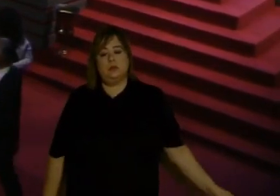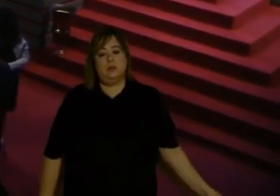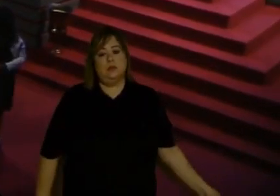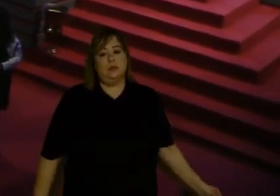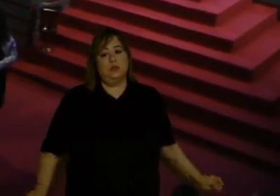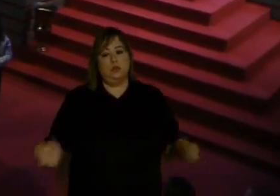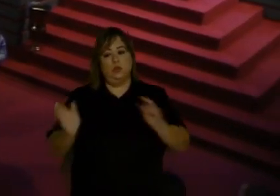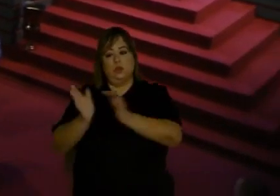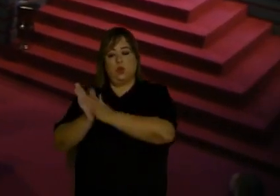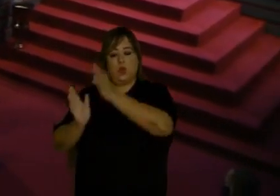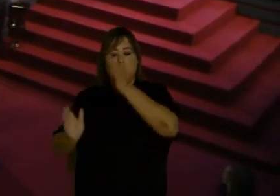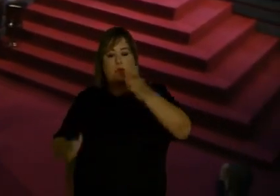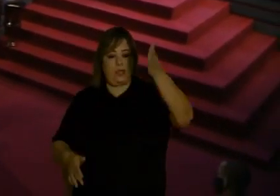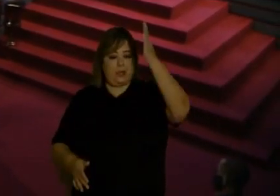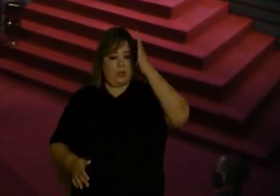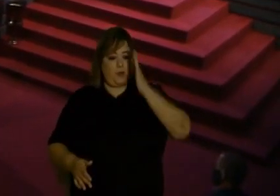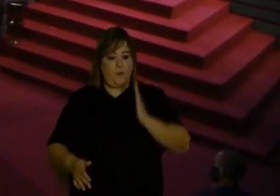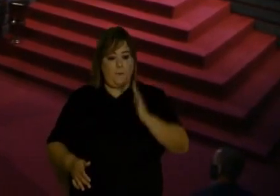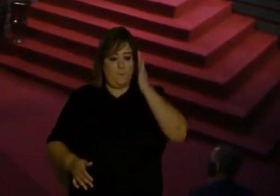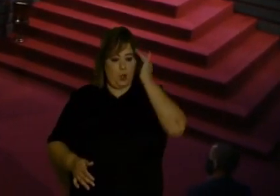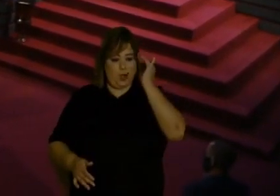Gloria a Dios por las vidas que pasan. Venga.